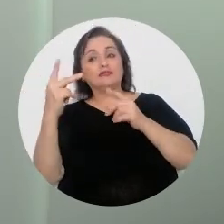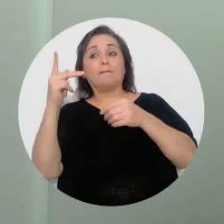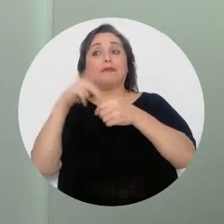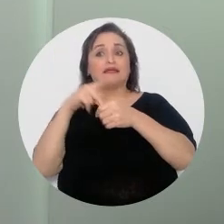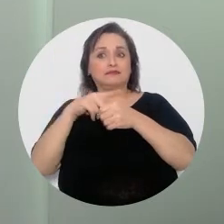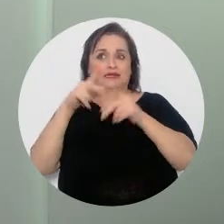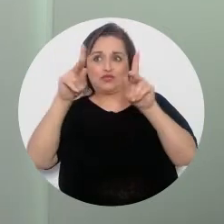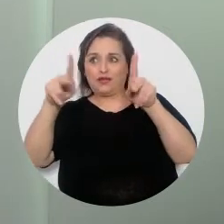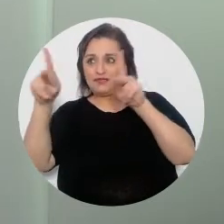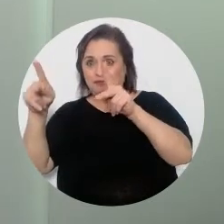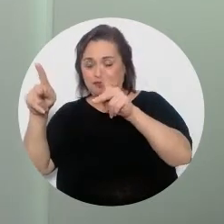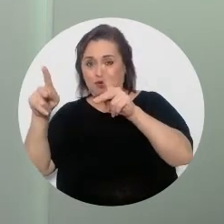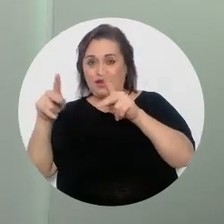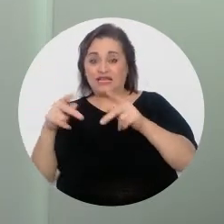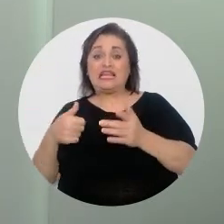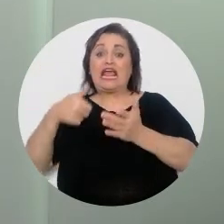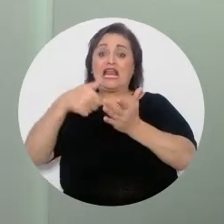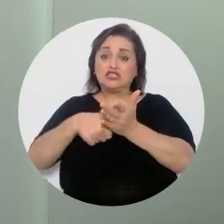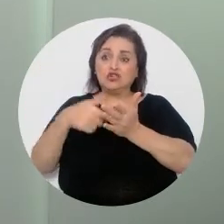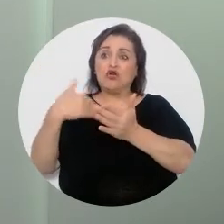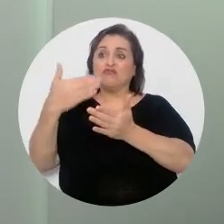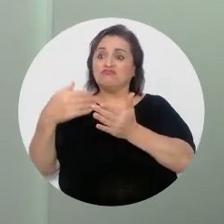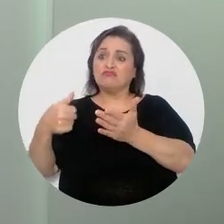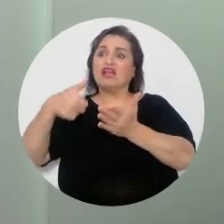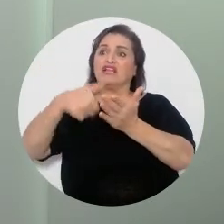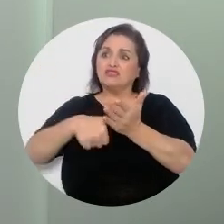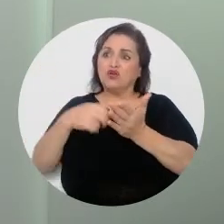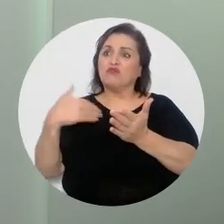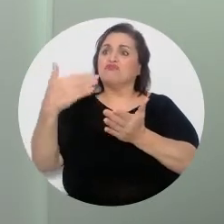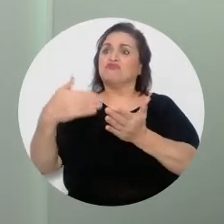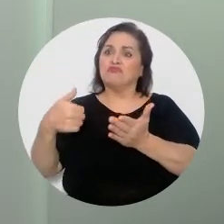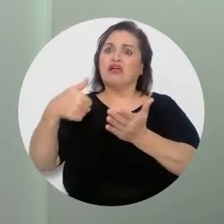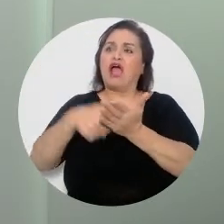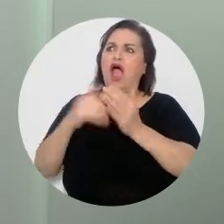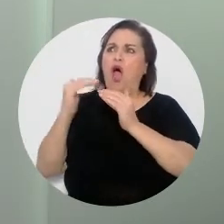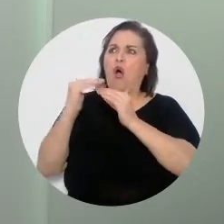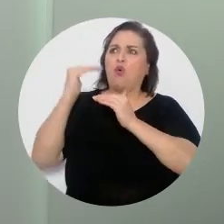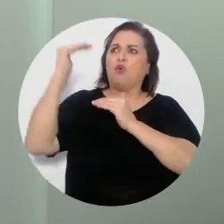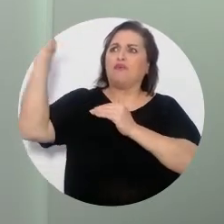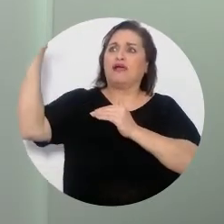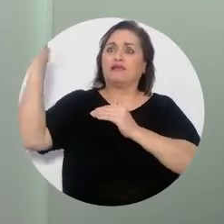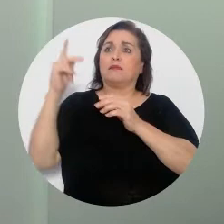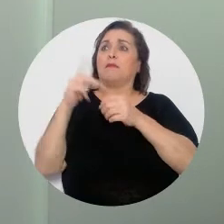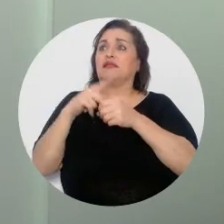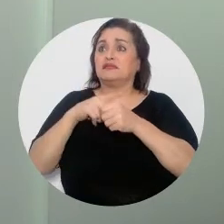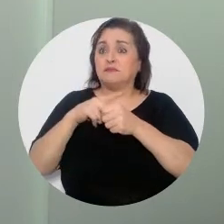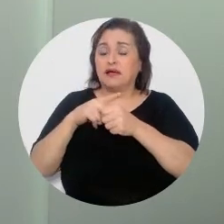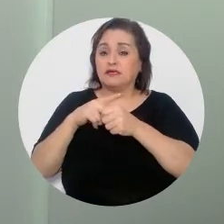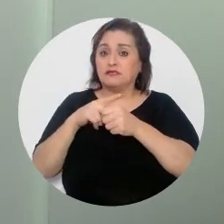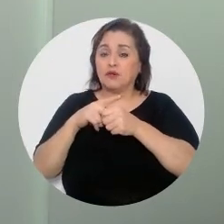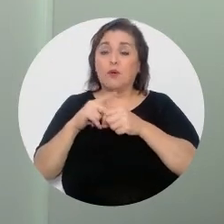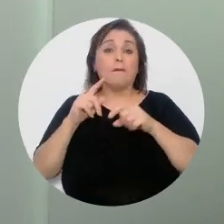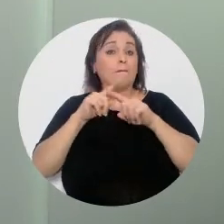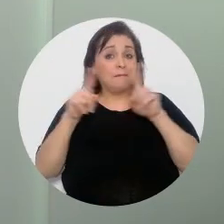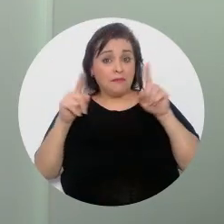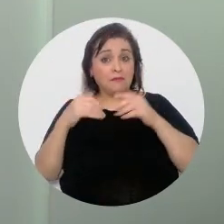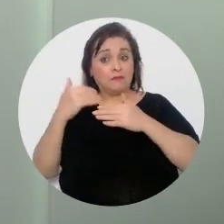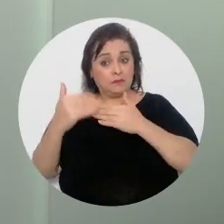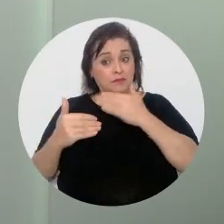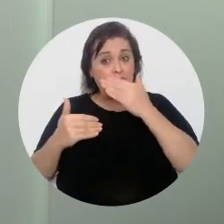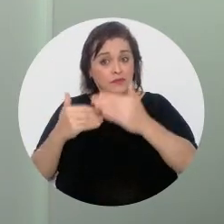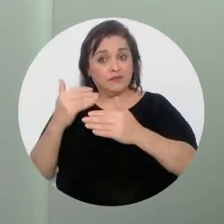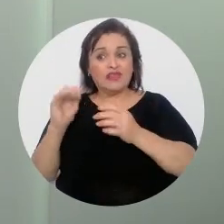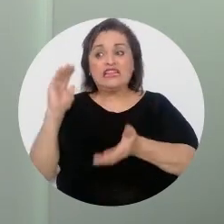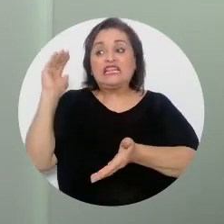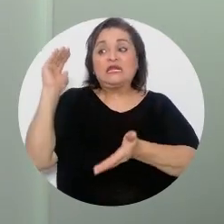la participación, porque si bien elección tras elección había existido un aumento en el nivel de participación, es decir, había